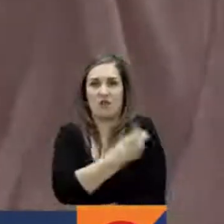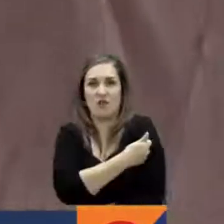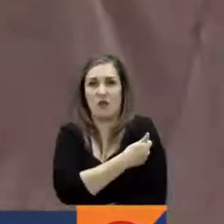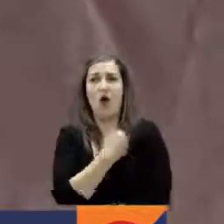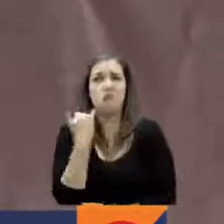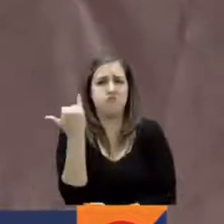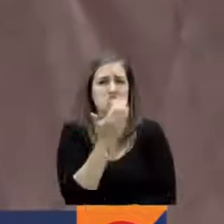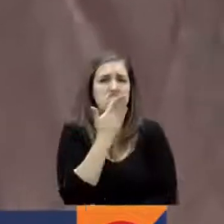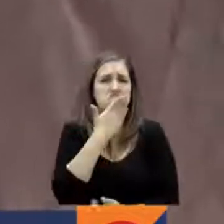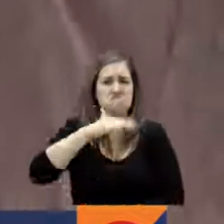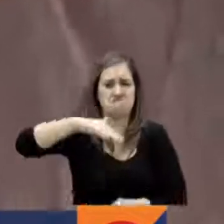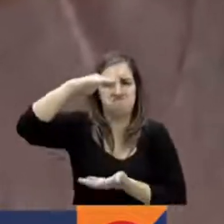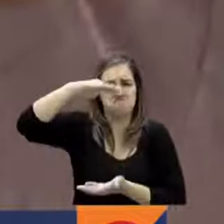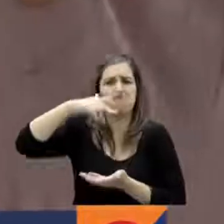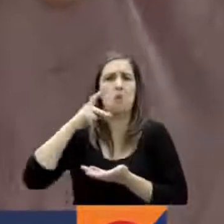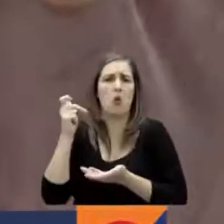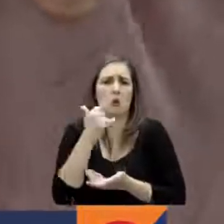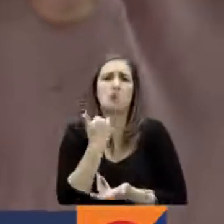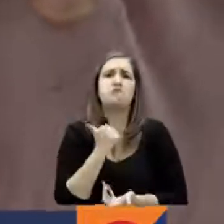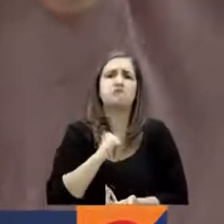vacunas en el país para lograrlo.